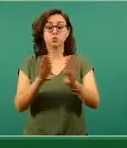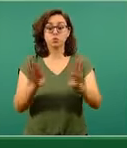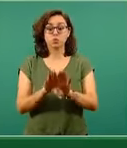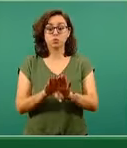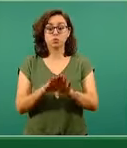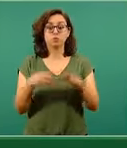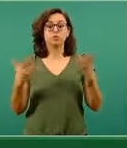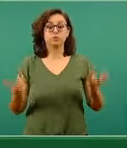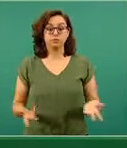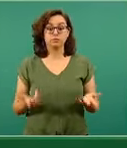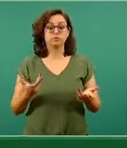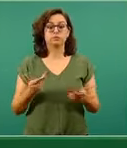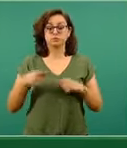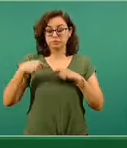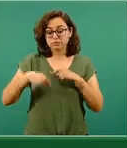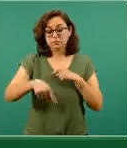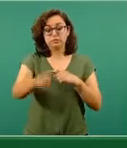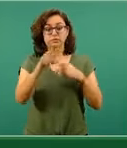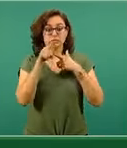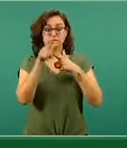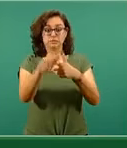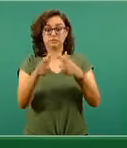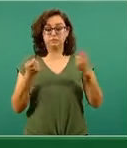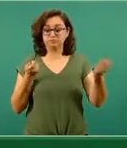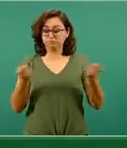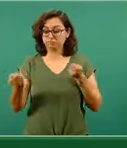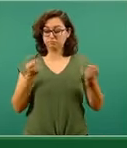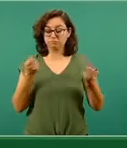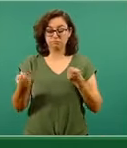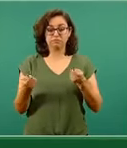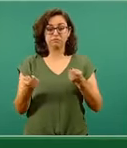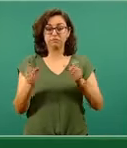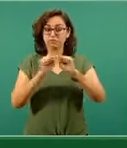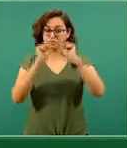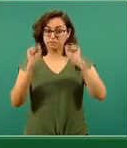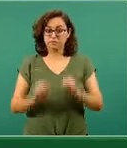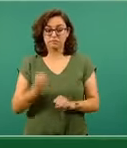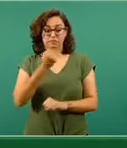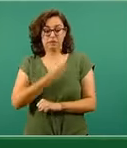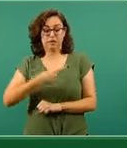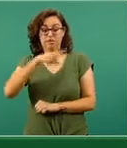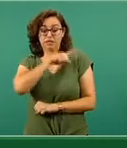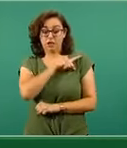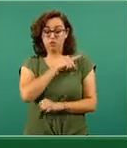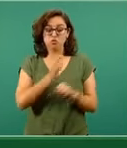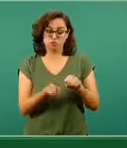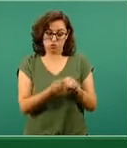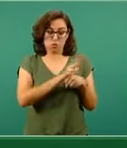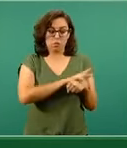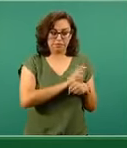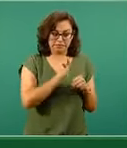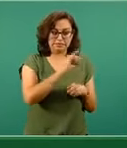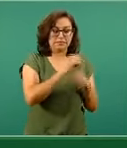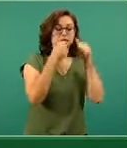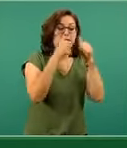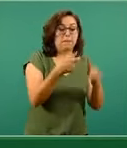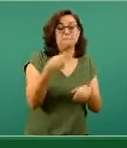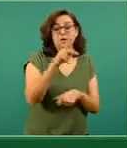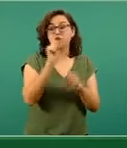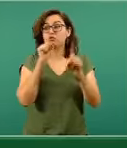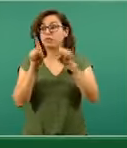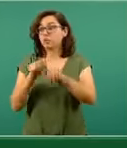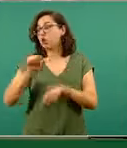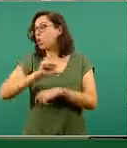lograr mantener la continuidad de operaciones del resto del sistema de salud, tanto en la parte de atención médica como en la parte de